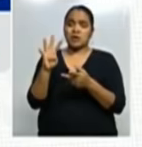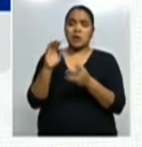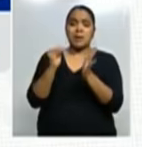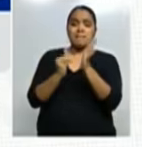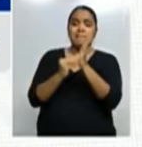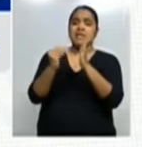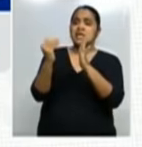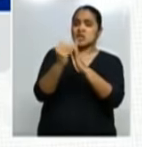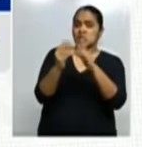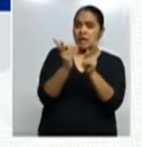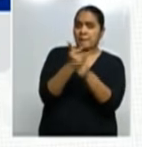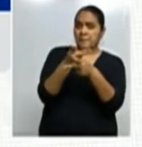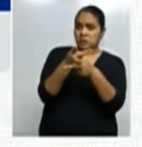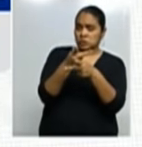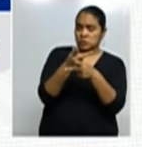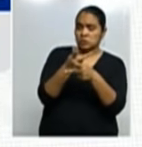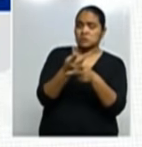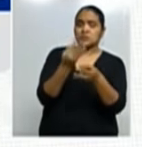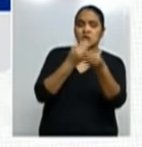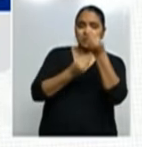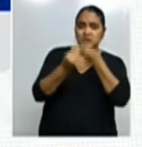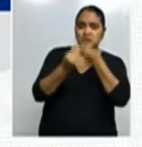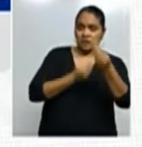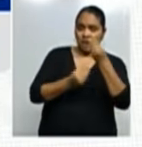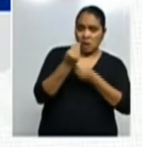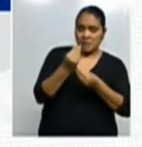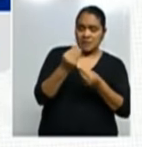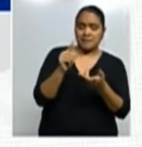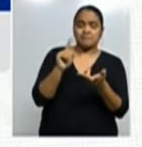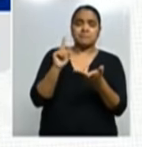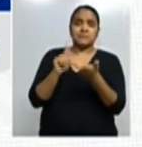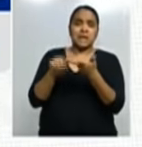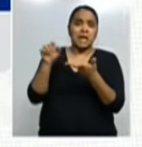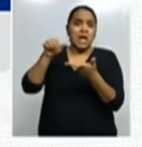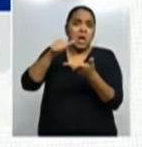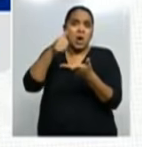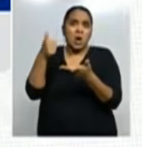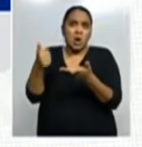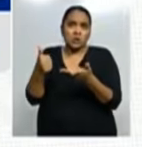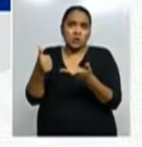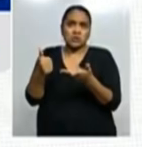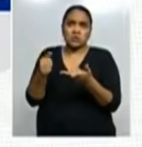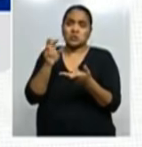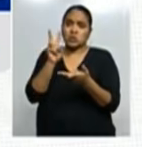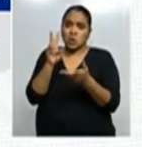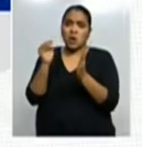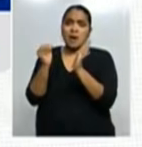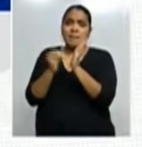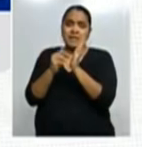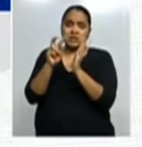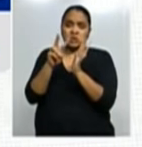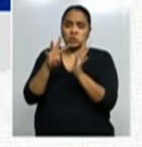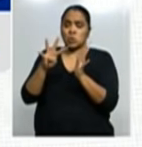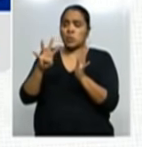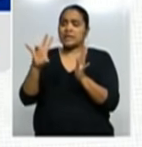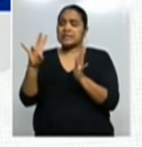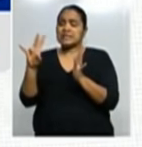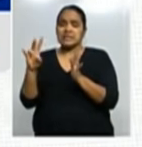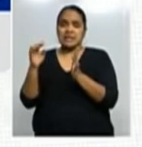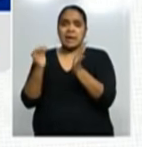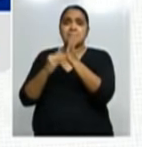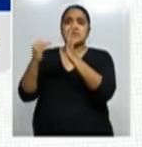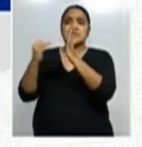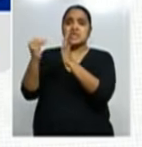producción y 290.1 millones en MIPYME, y muchos de estos créditos de MIPYME son para el agro,